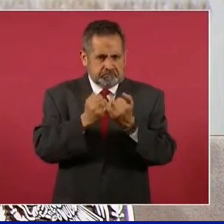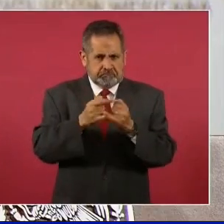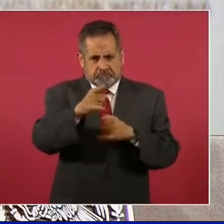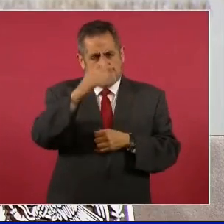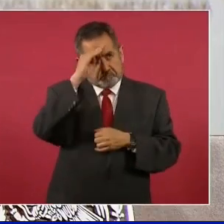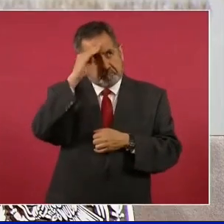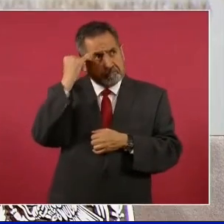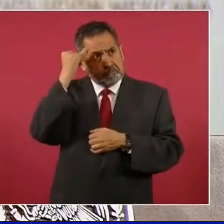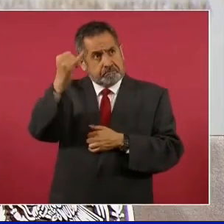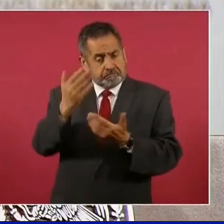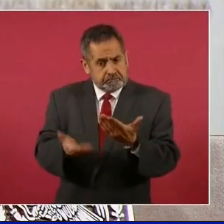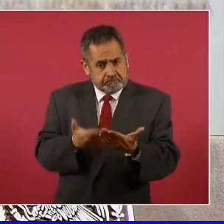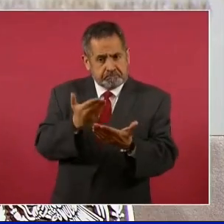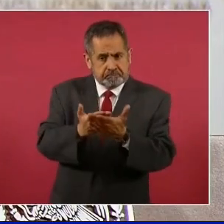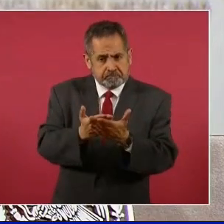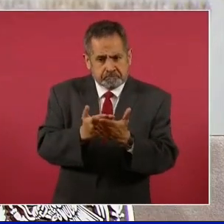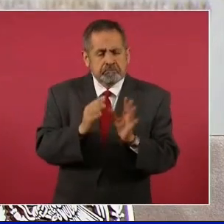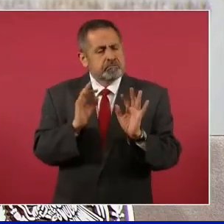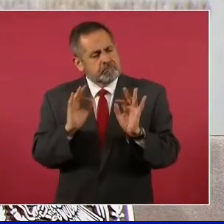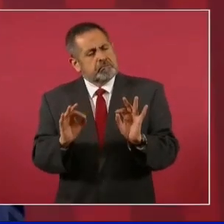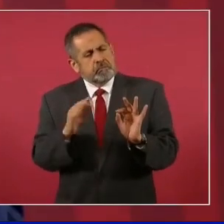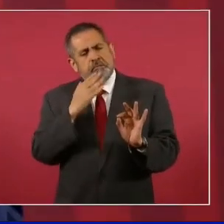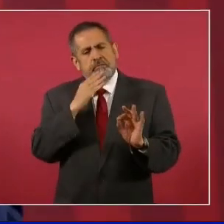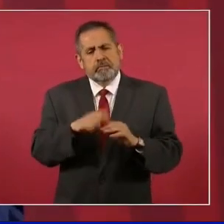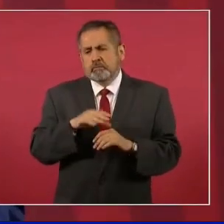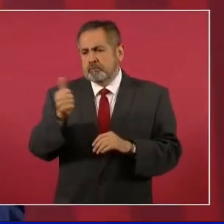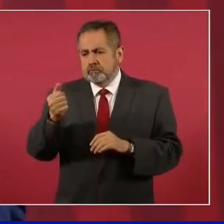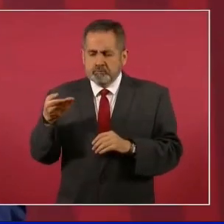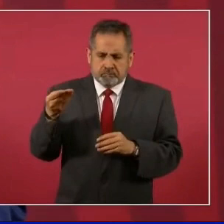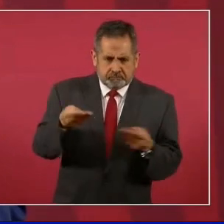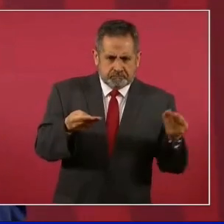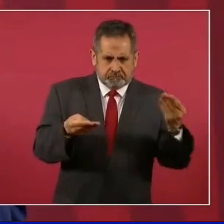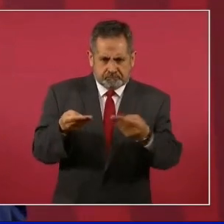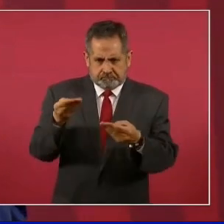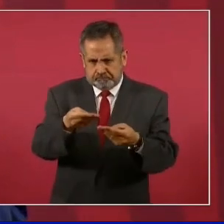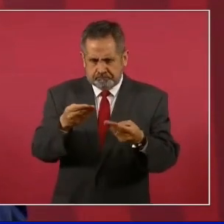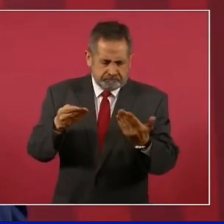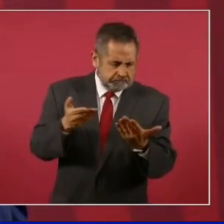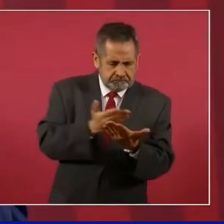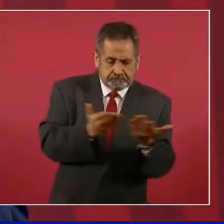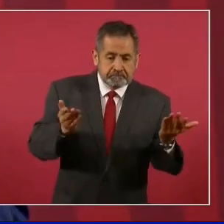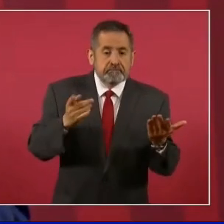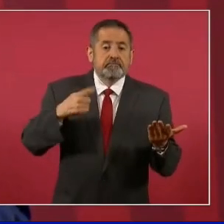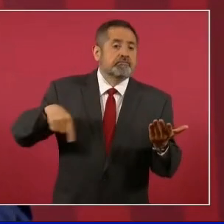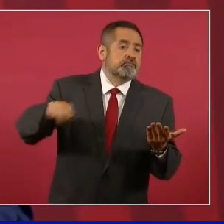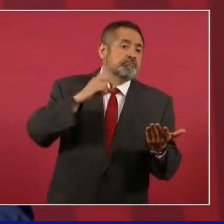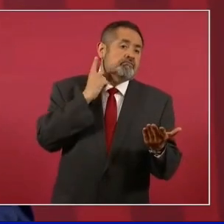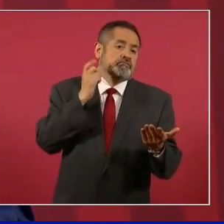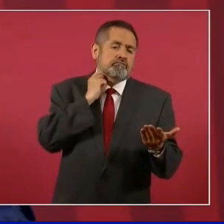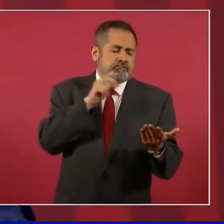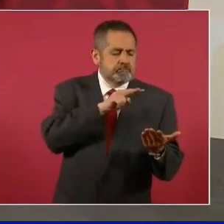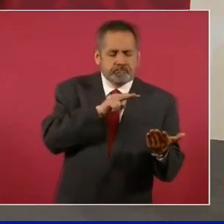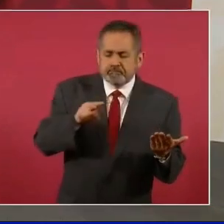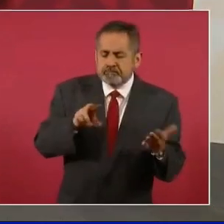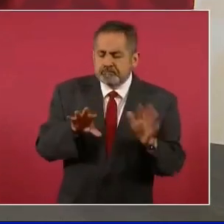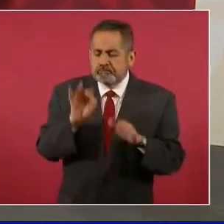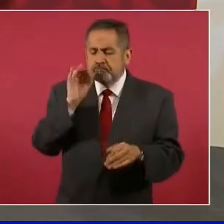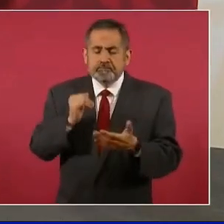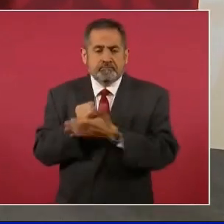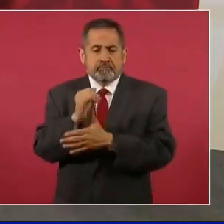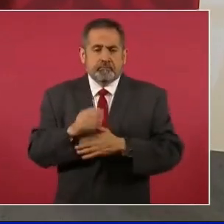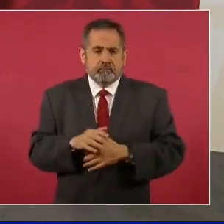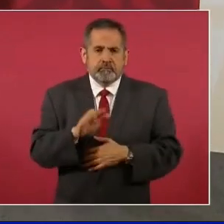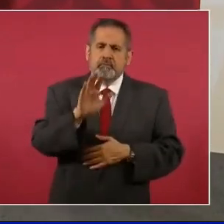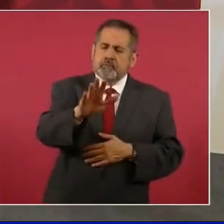tuyas y otras, y ahí los legisladores van a decidir. Yo sí creo que son